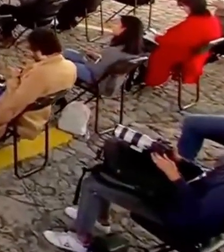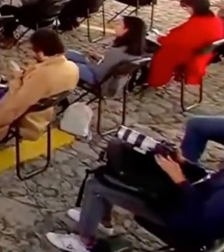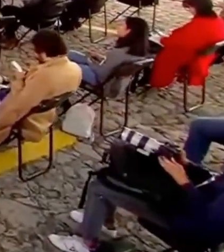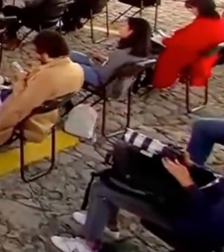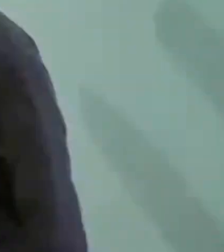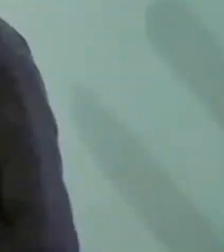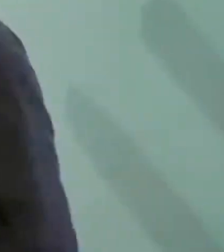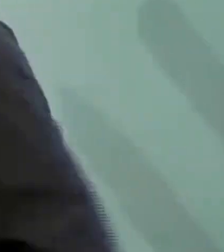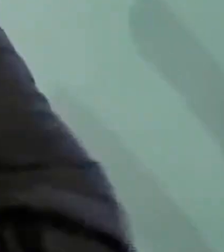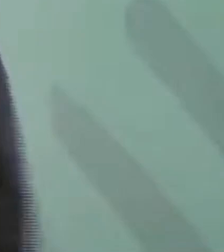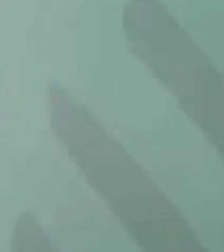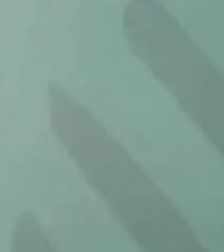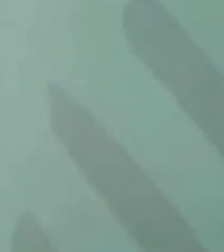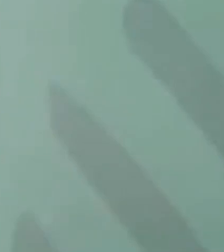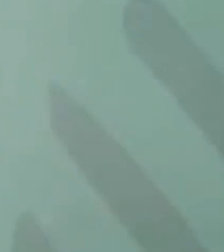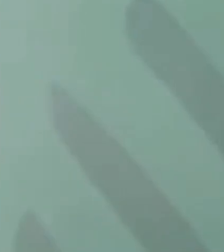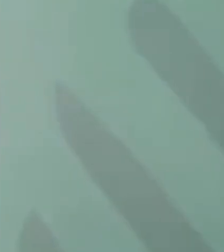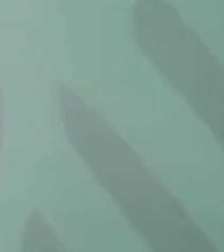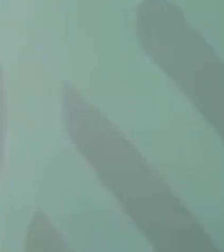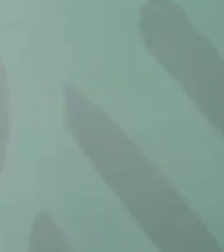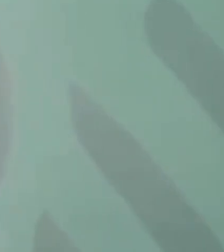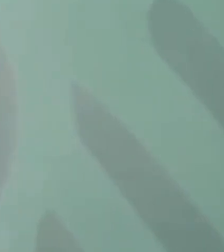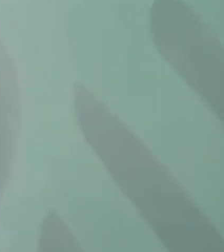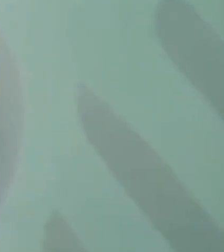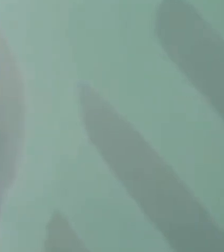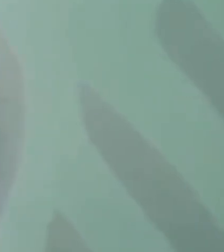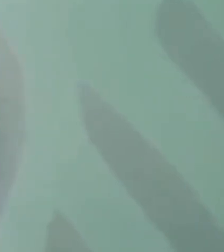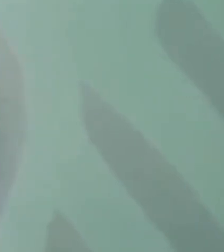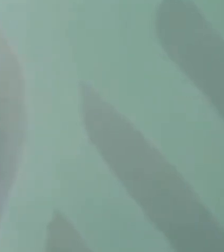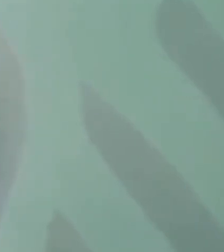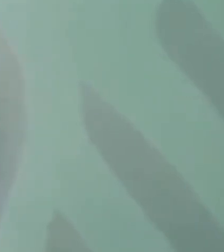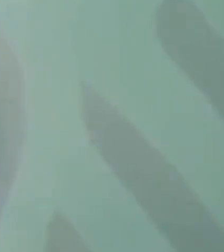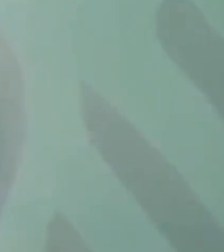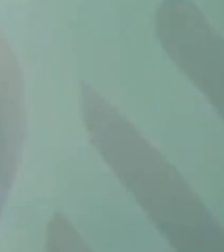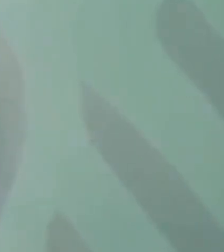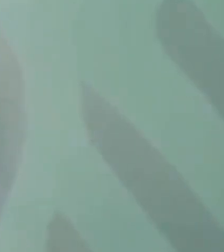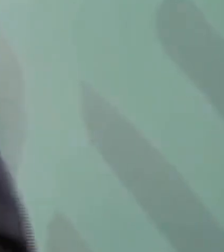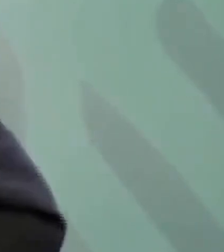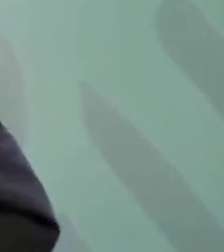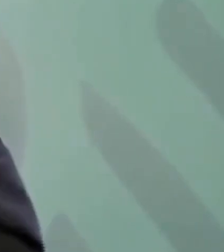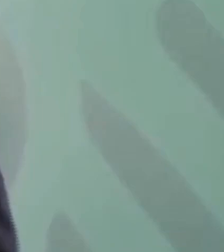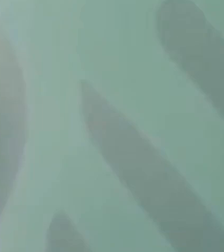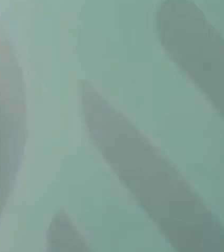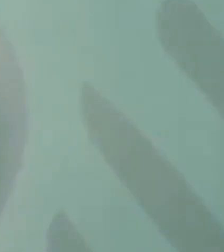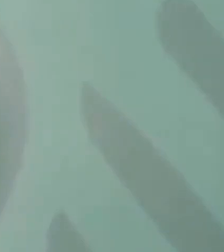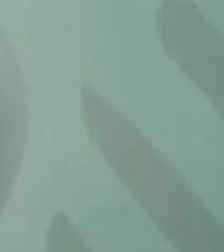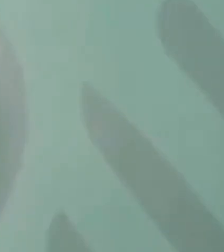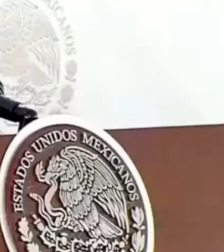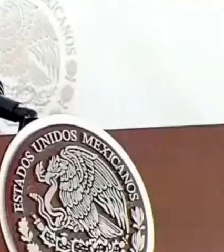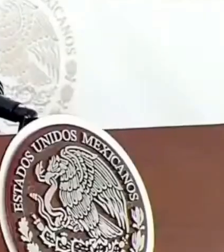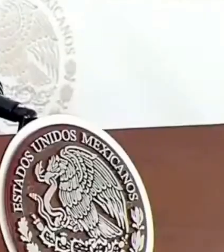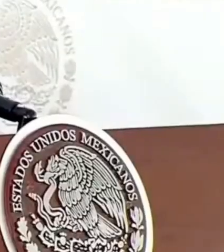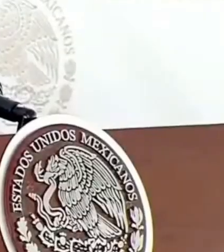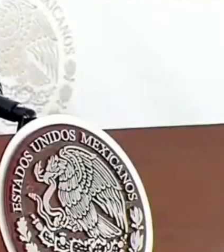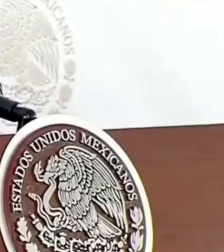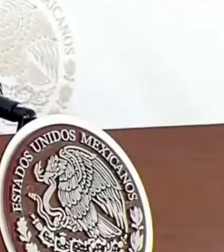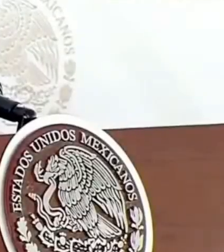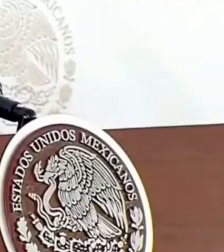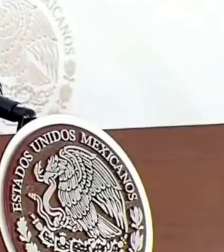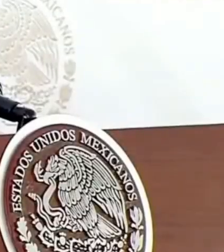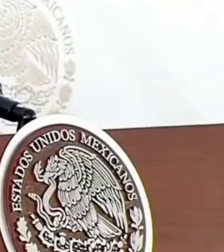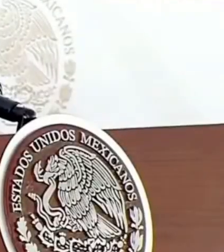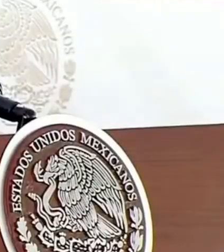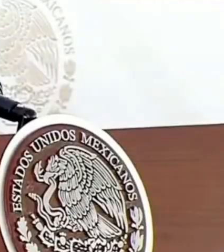y lo diga yo mal, pero aquí podría yo poner cómo se dice, ¿no? Y lo leo. Y